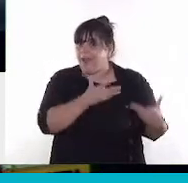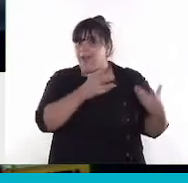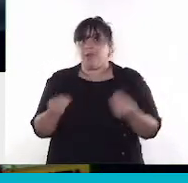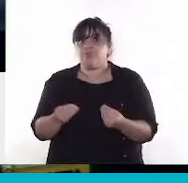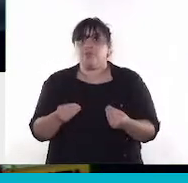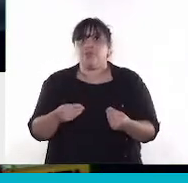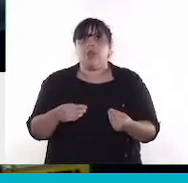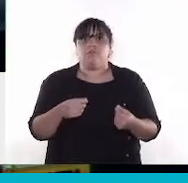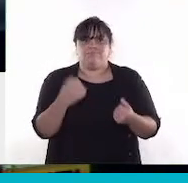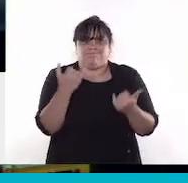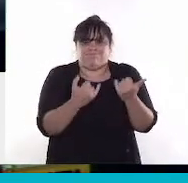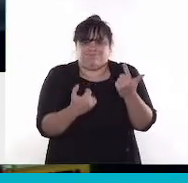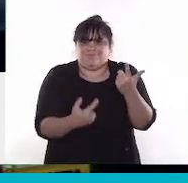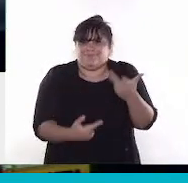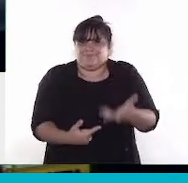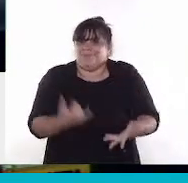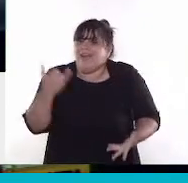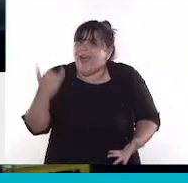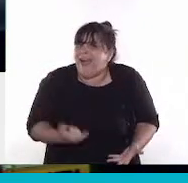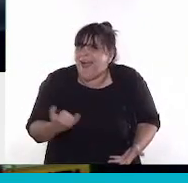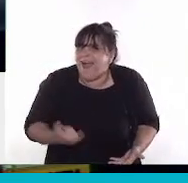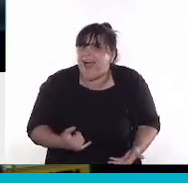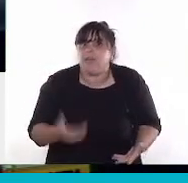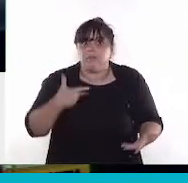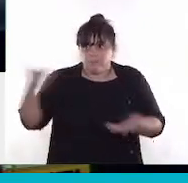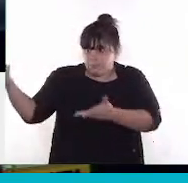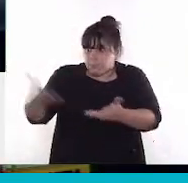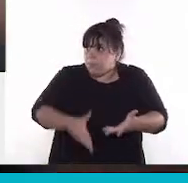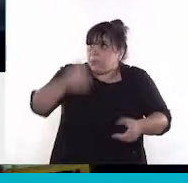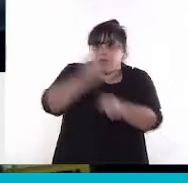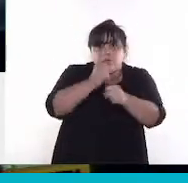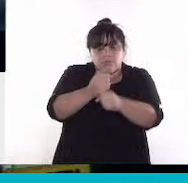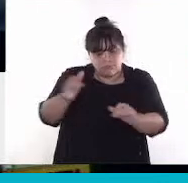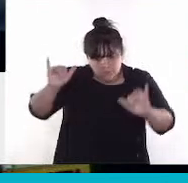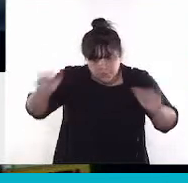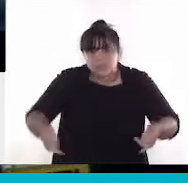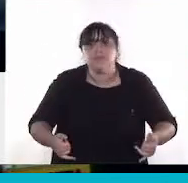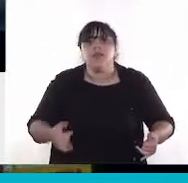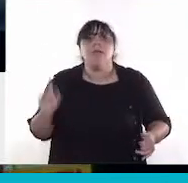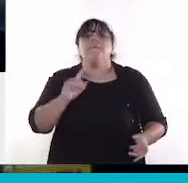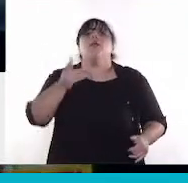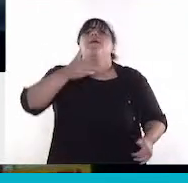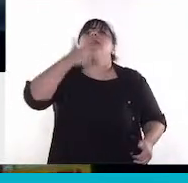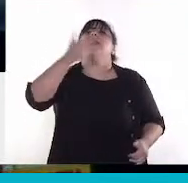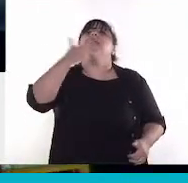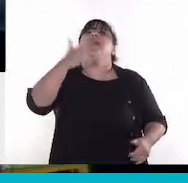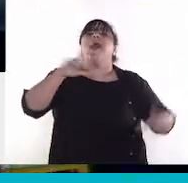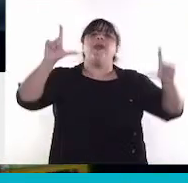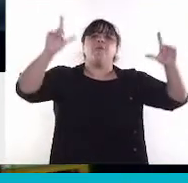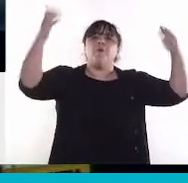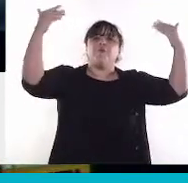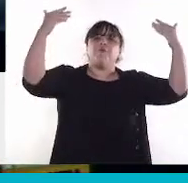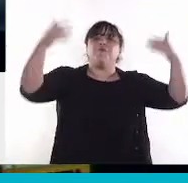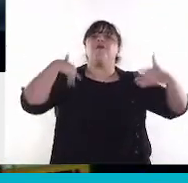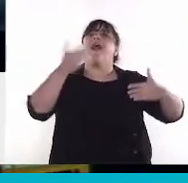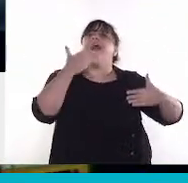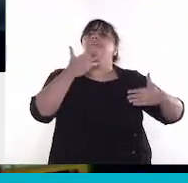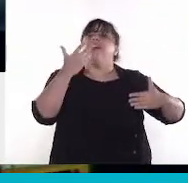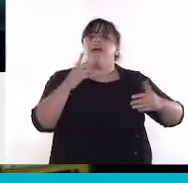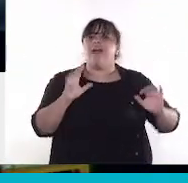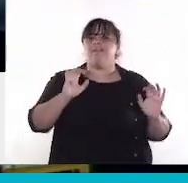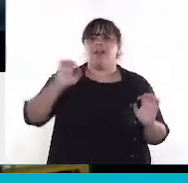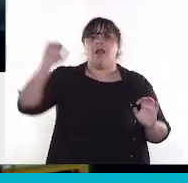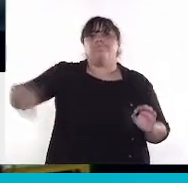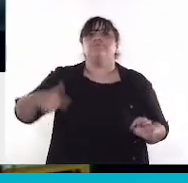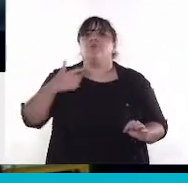tienen muchísimas cosas para hacer. Bienvenidos. Pero que no sea un discurso para la tribuna, alejado de la